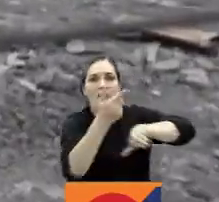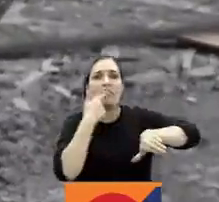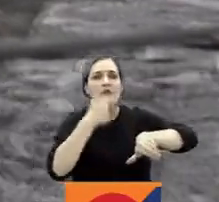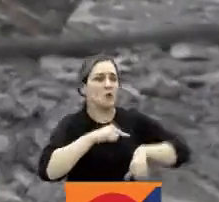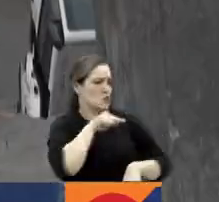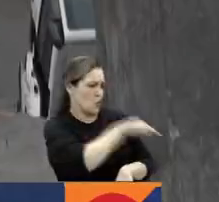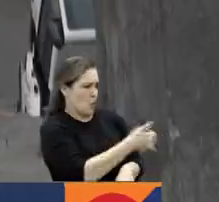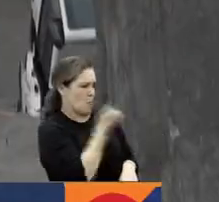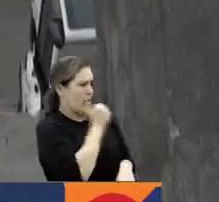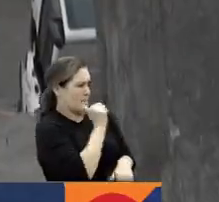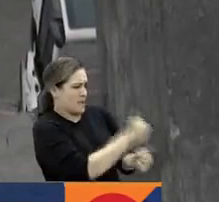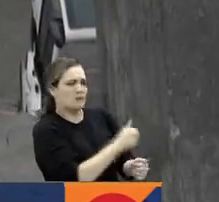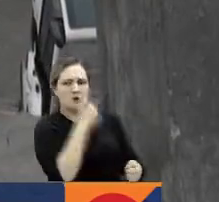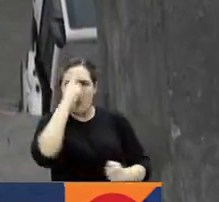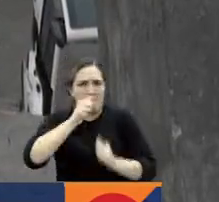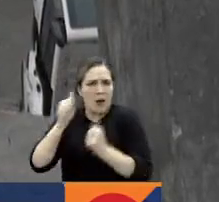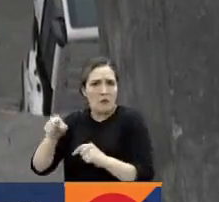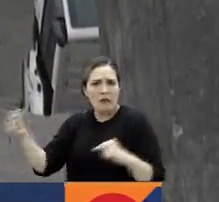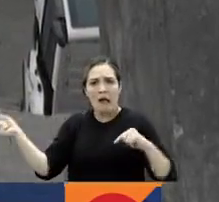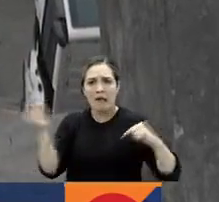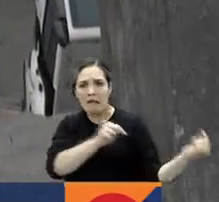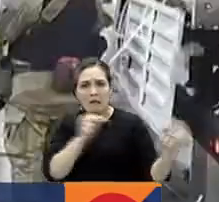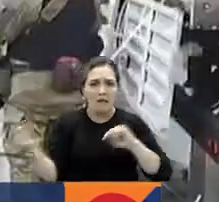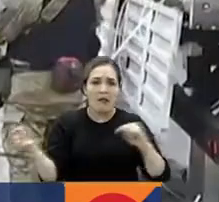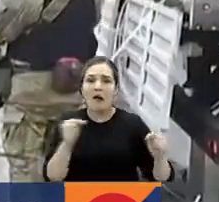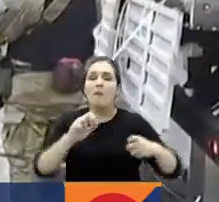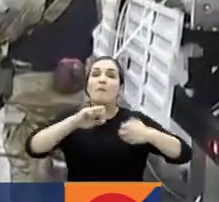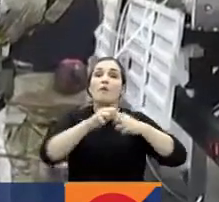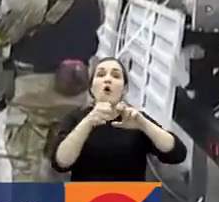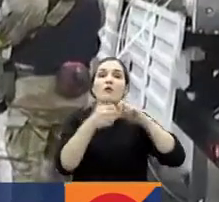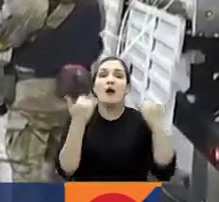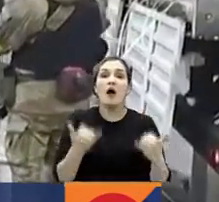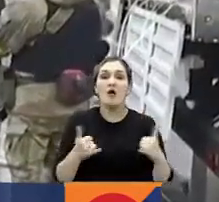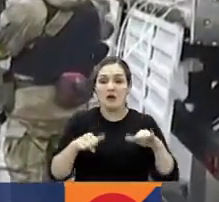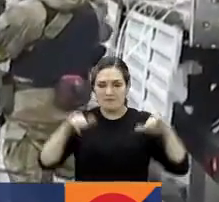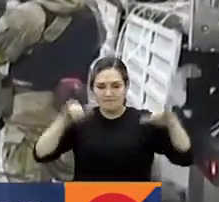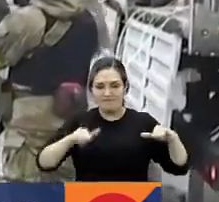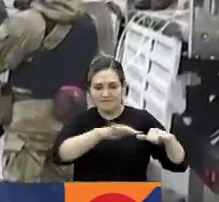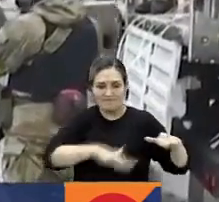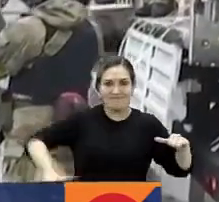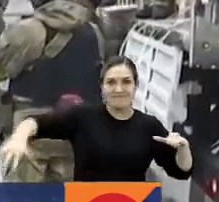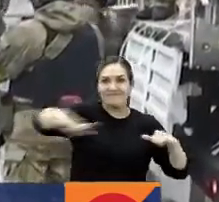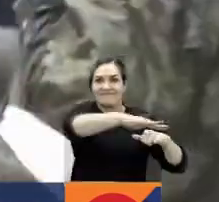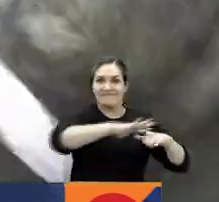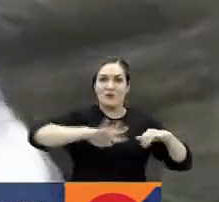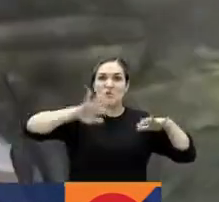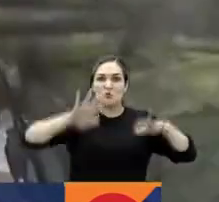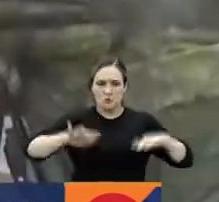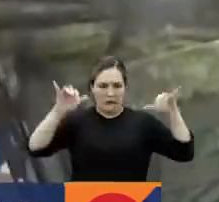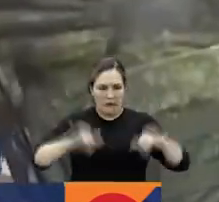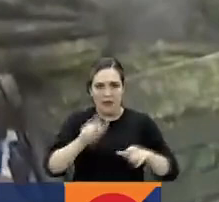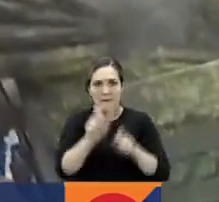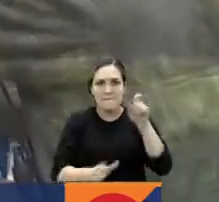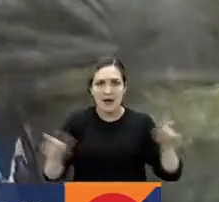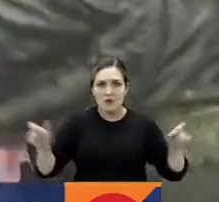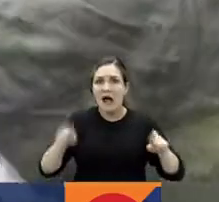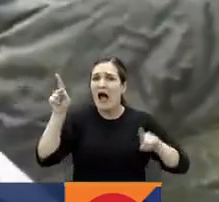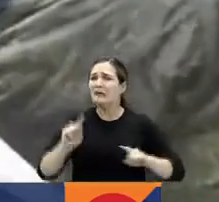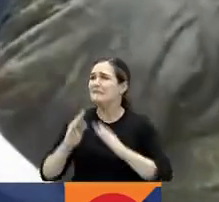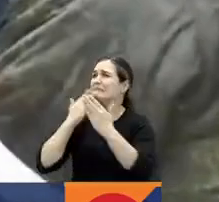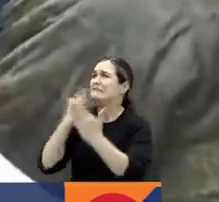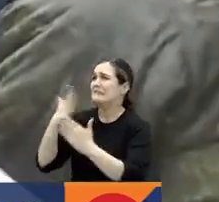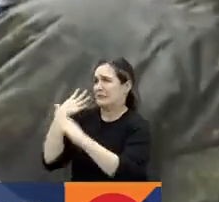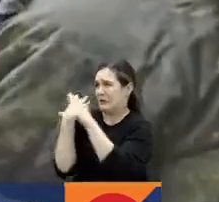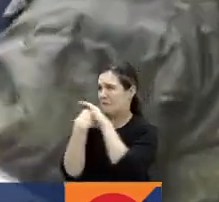Evacuar Ucrania es una carrera contrarreloj y de obstáculos. Sujeto al cese al fuego, corredores que permitan la salida de civiles y la llegada